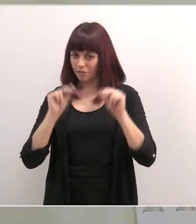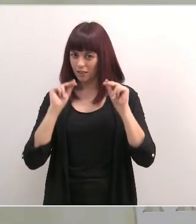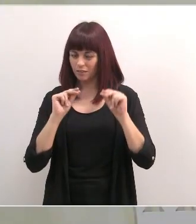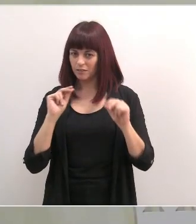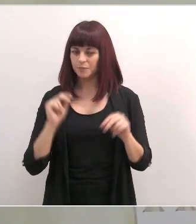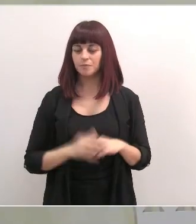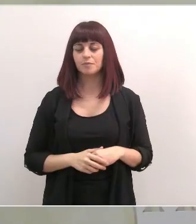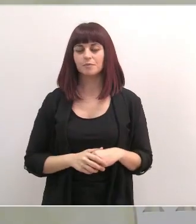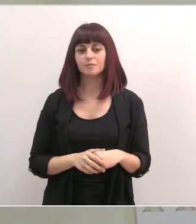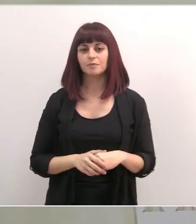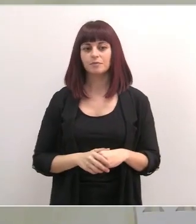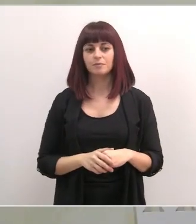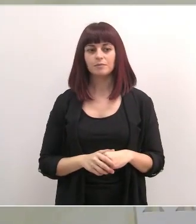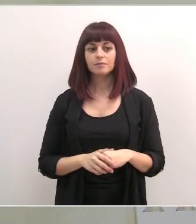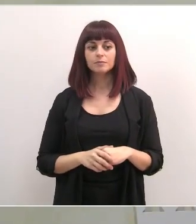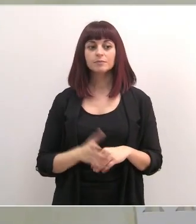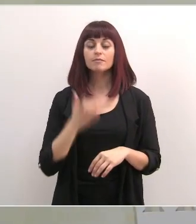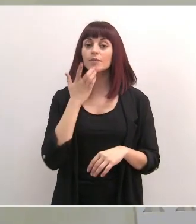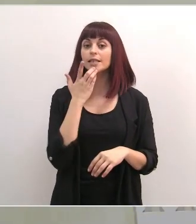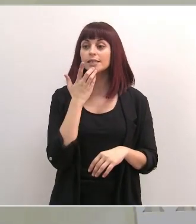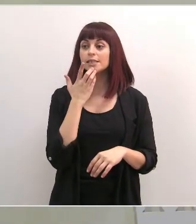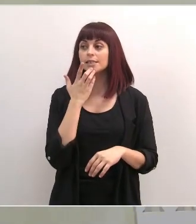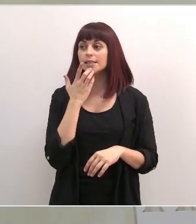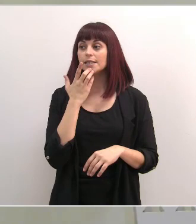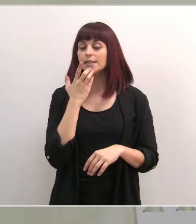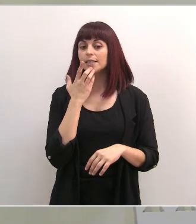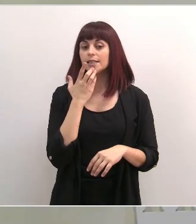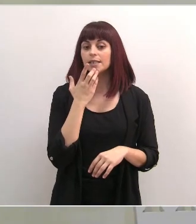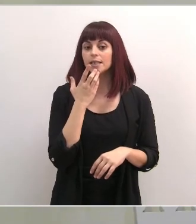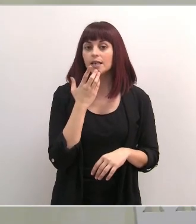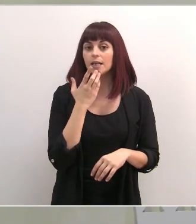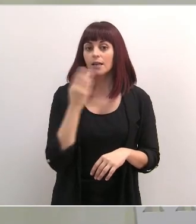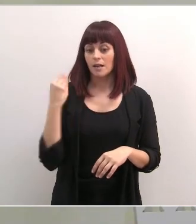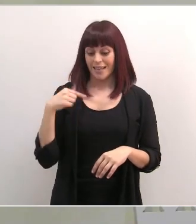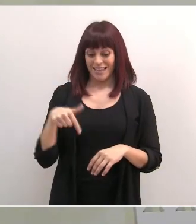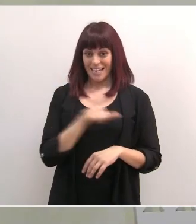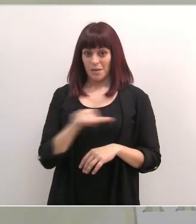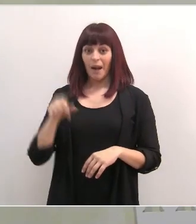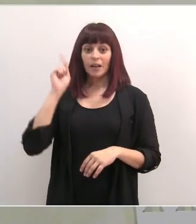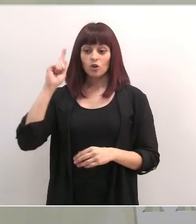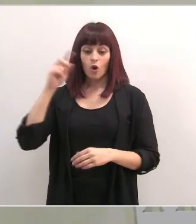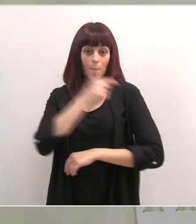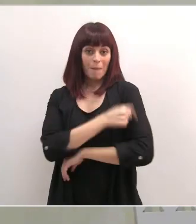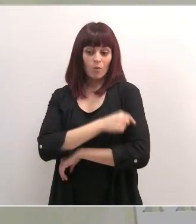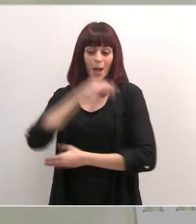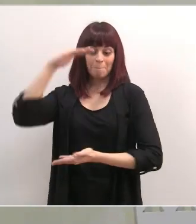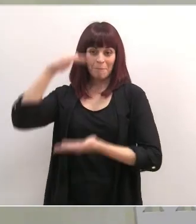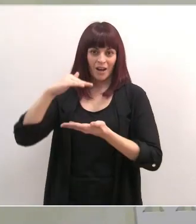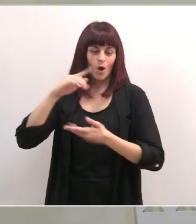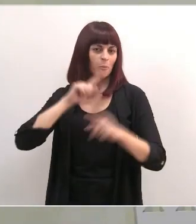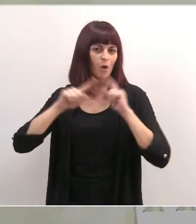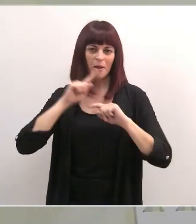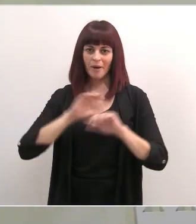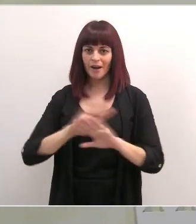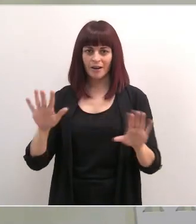En principio, si nada más que dura esta disminución del número de dosis esta semana, no va a haber ningún problema, porque la primera semana les recuerdo